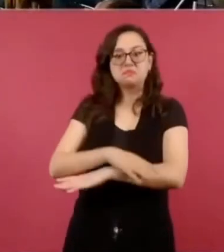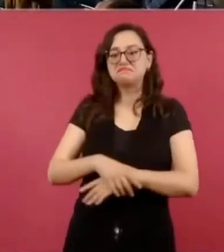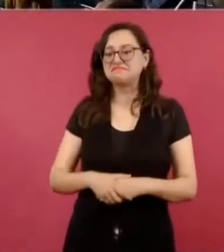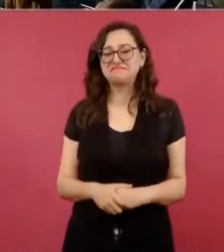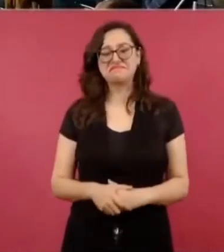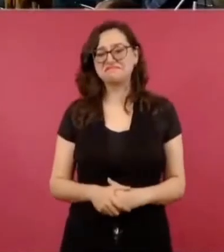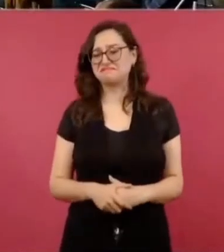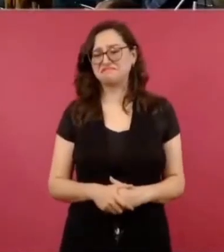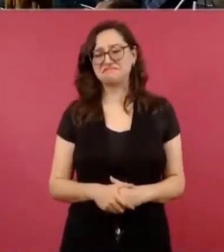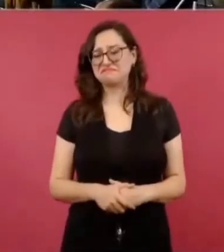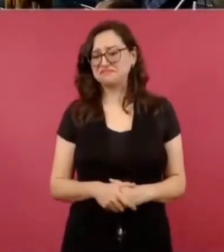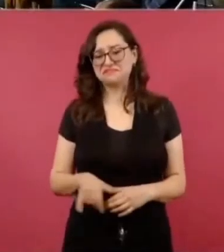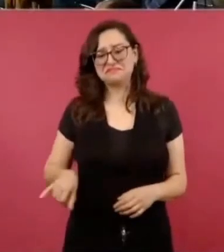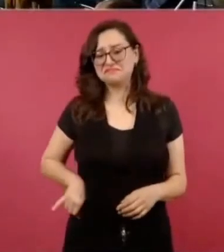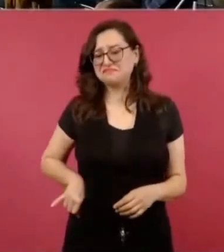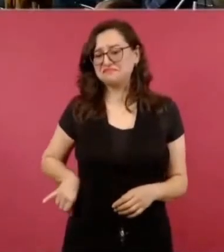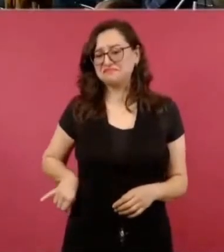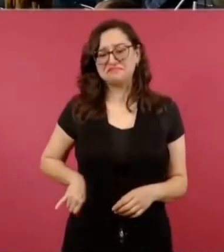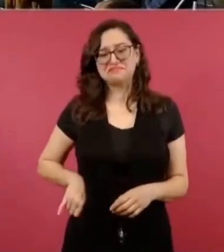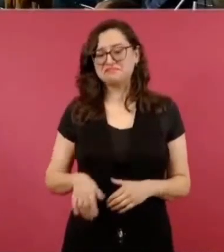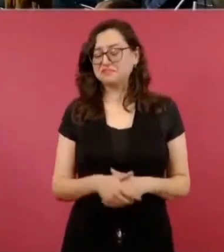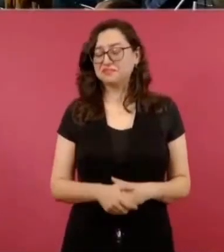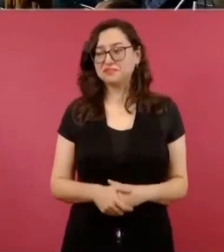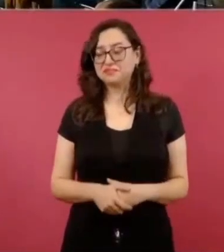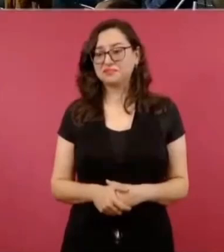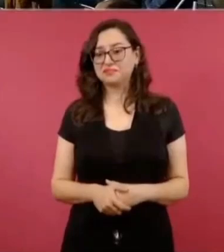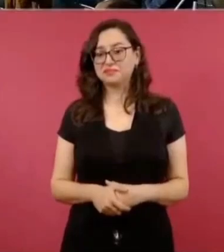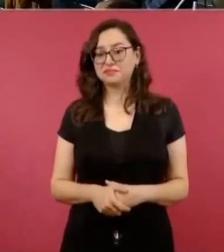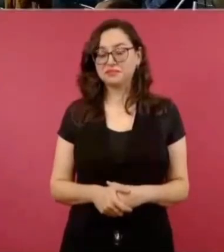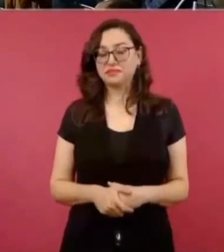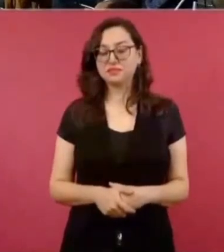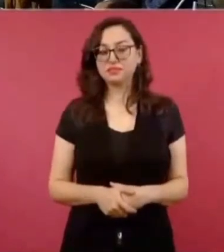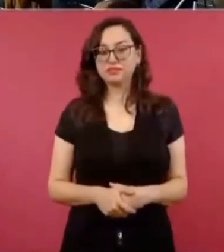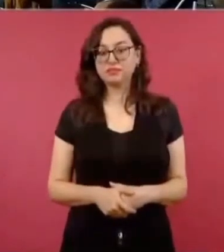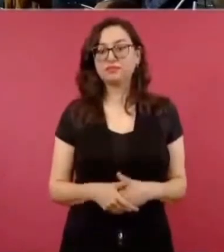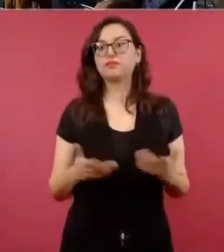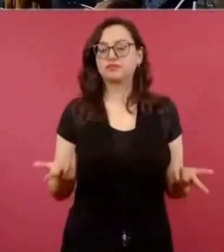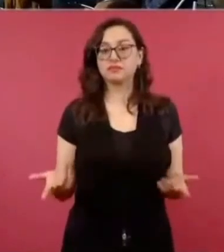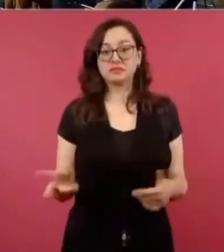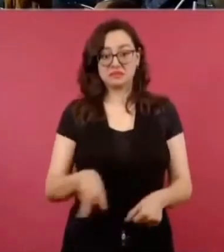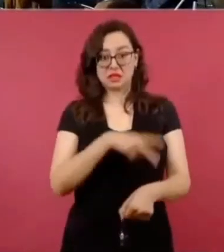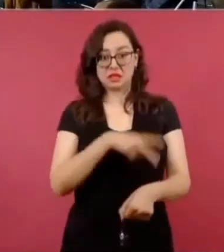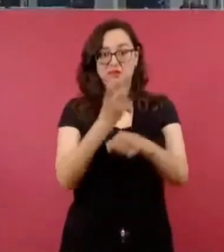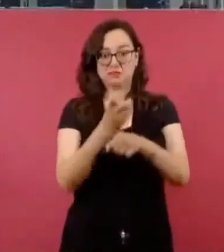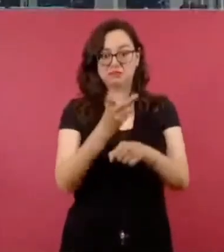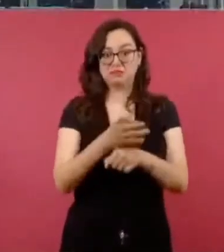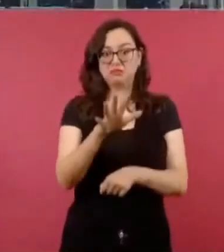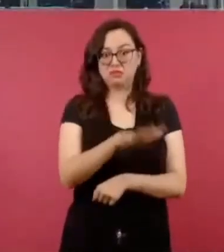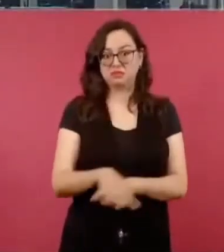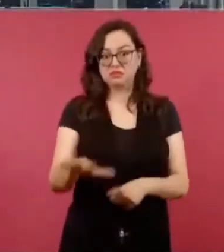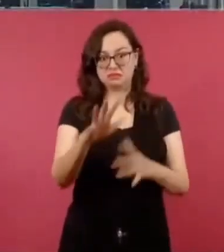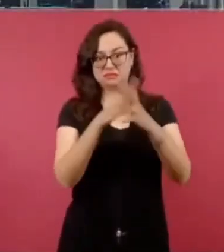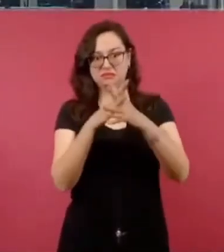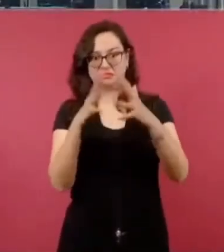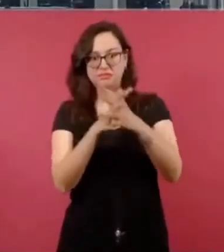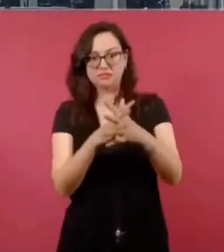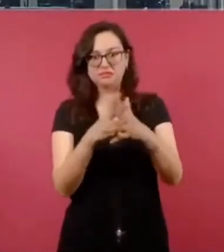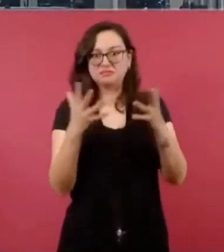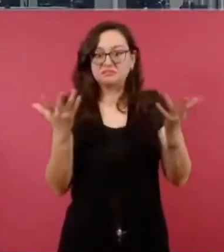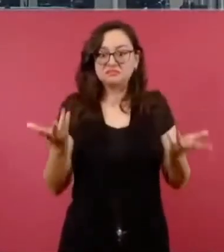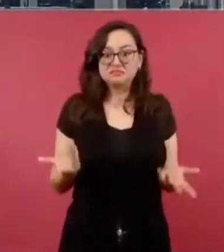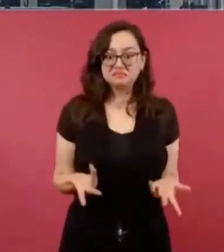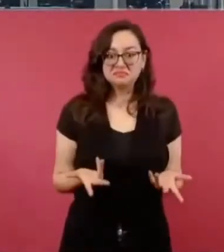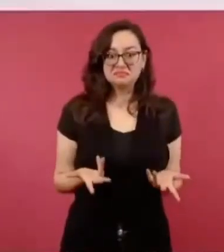En el caso del conflicto en Gaza, lo más que se ha